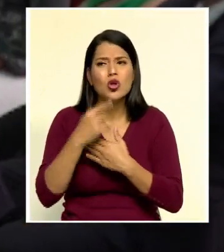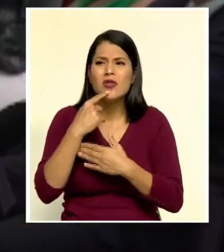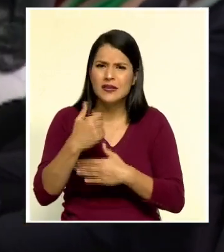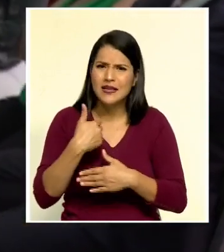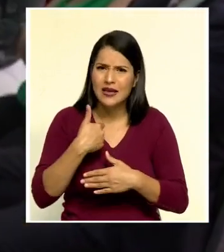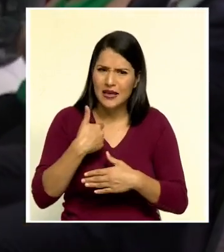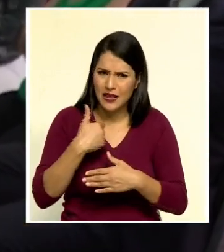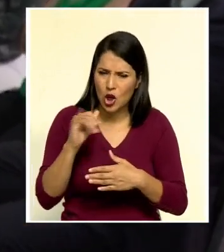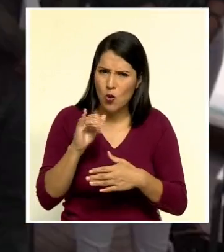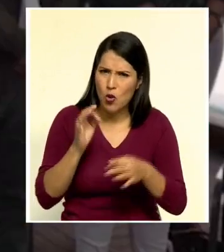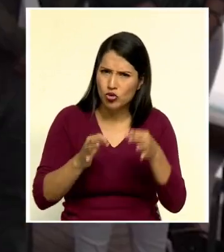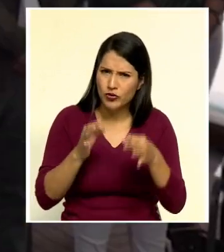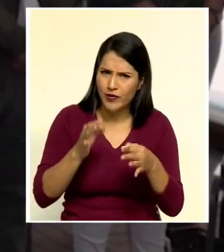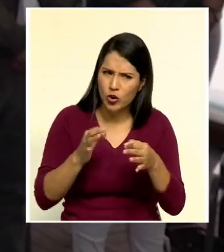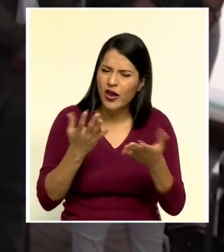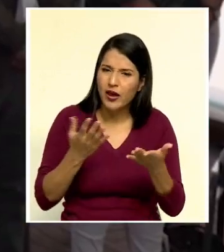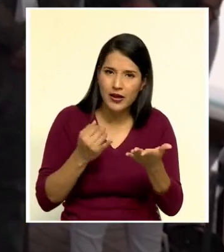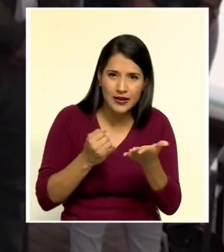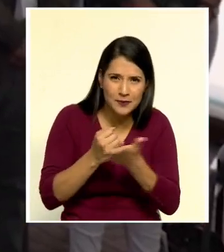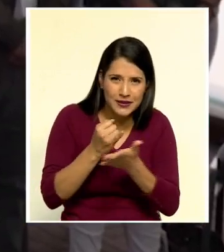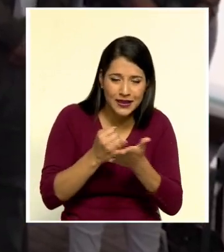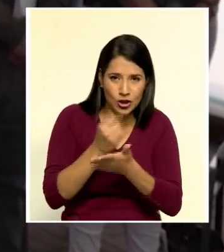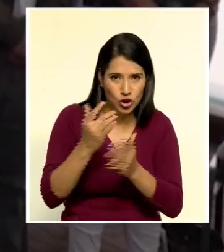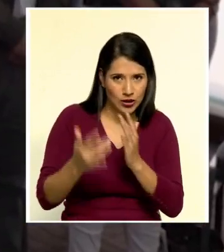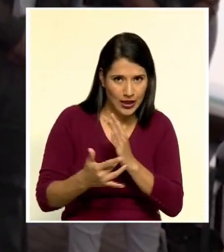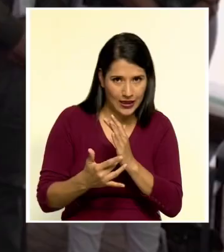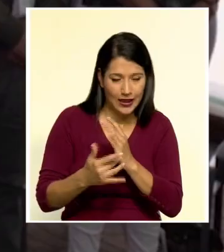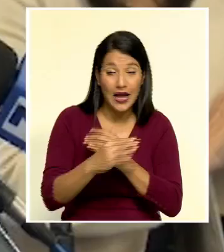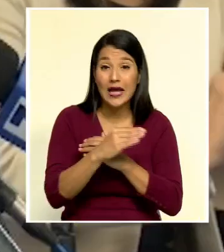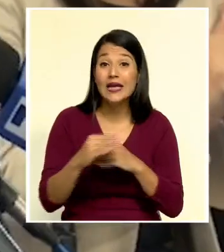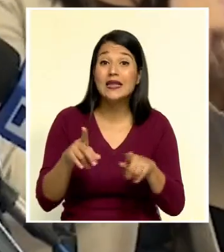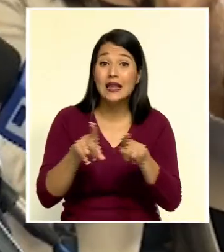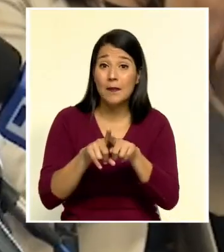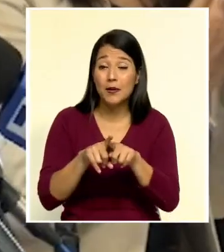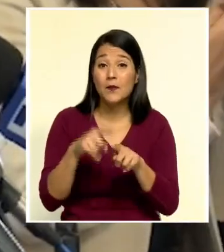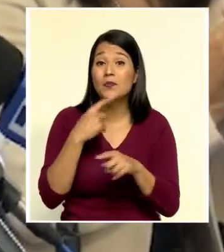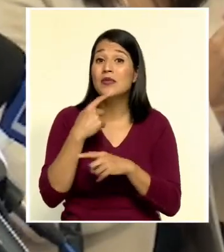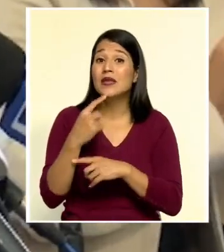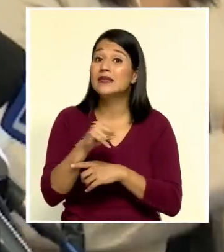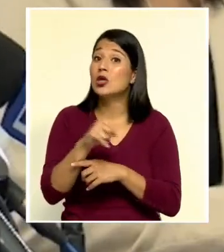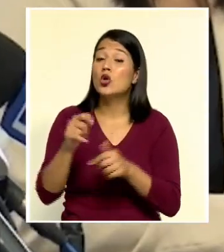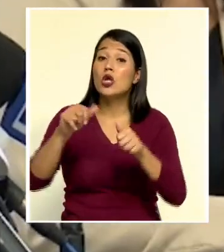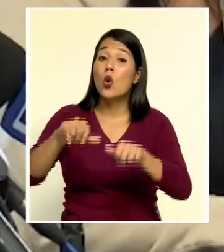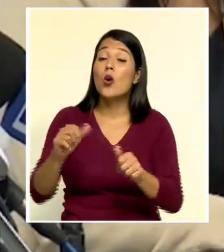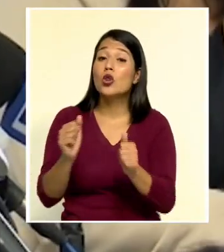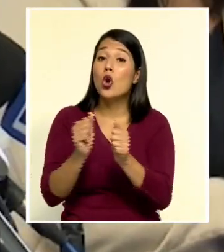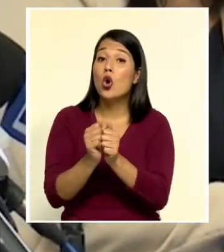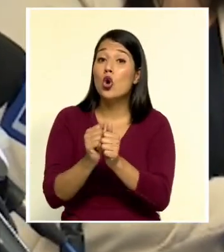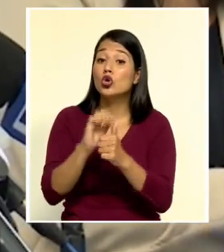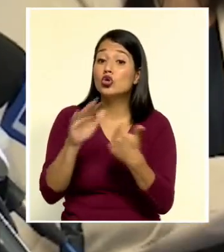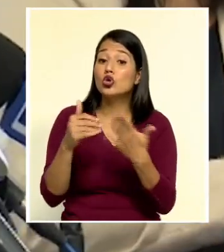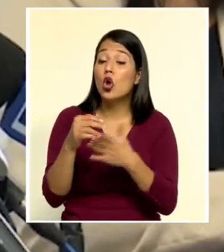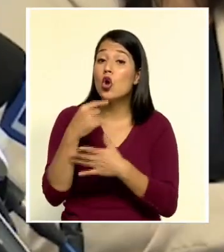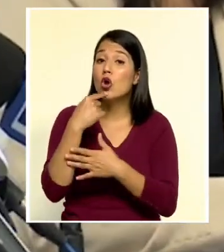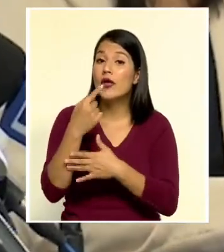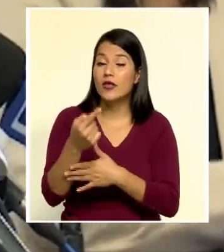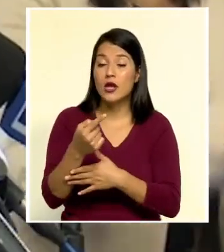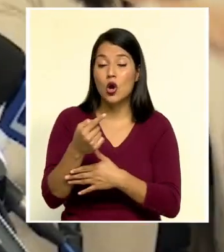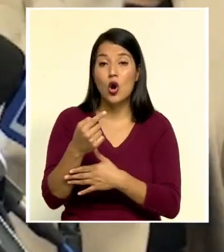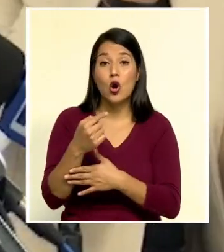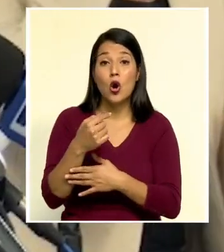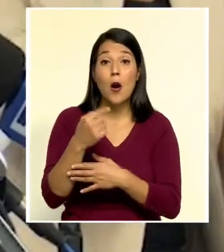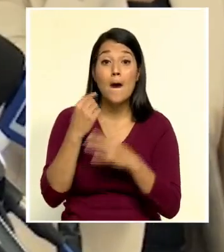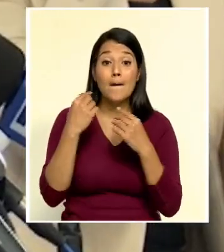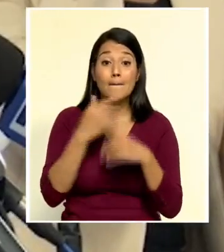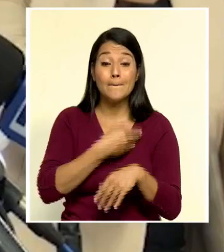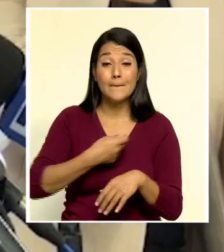análisis técnico. Además, se refirió a las posiciones del presidente electo Rodrigo Chávez, de las operadoras de pensiones y de otros